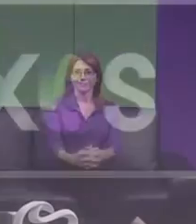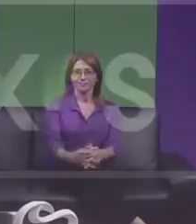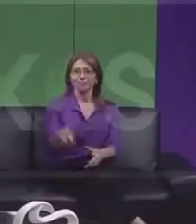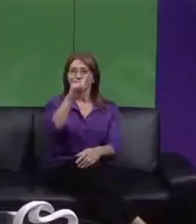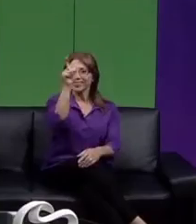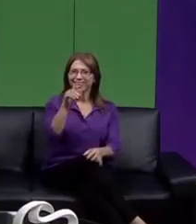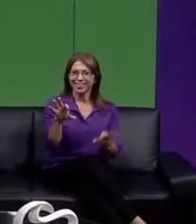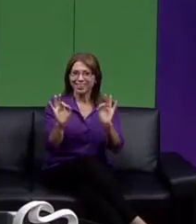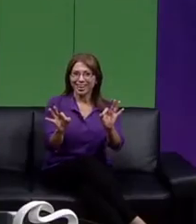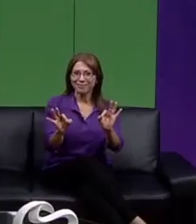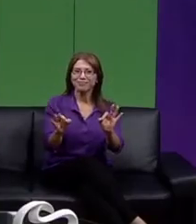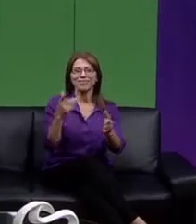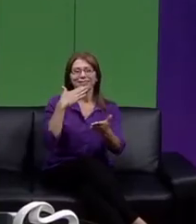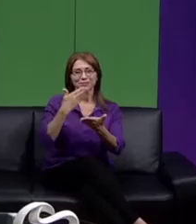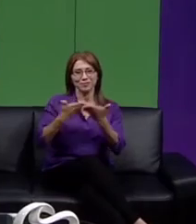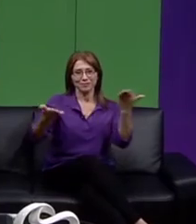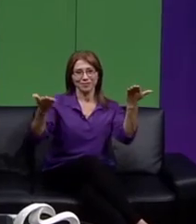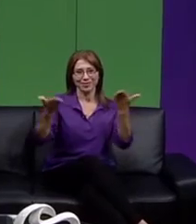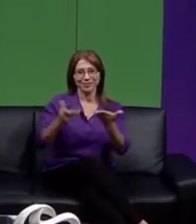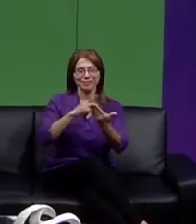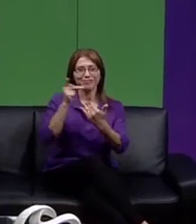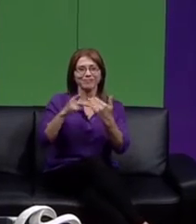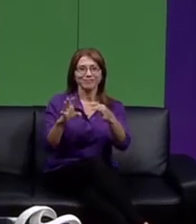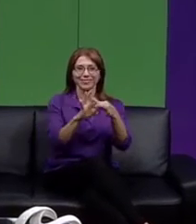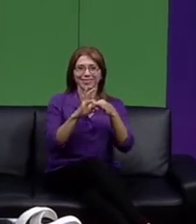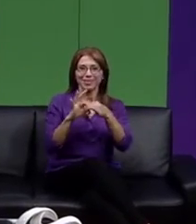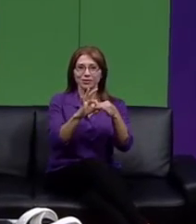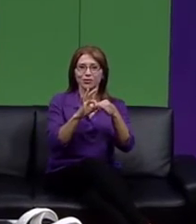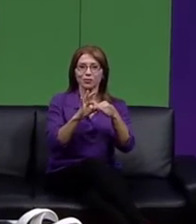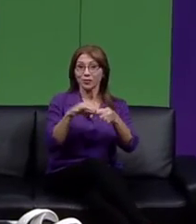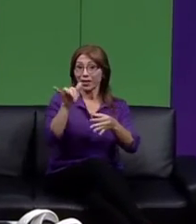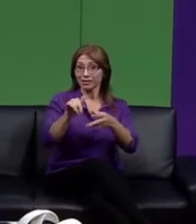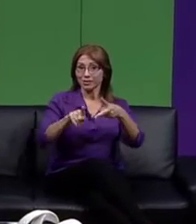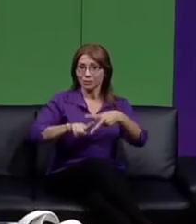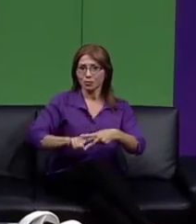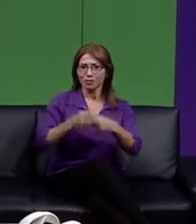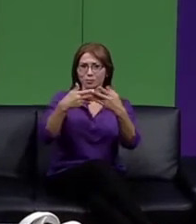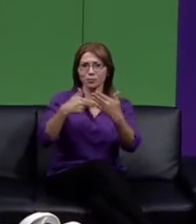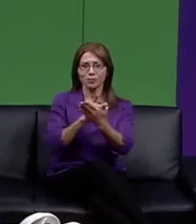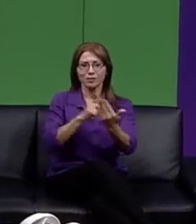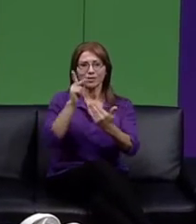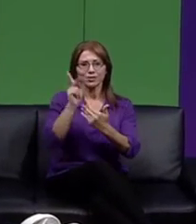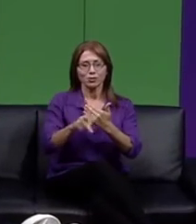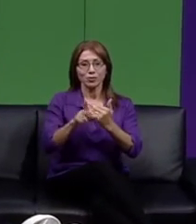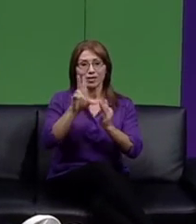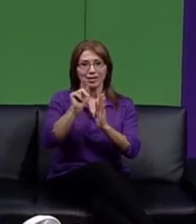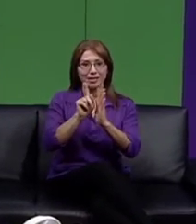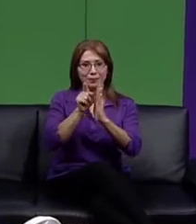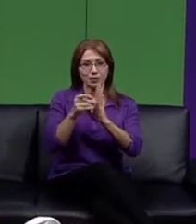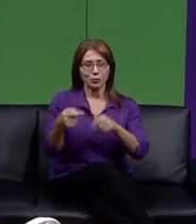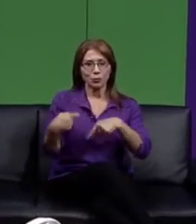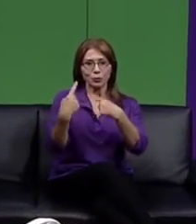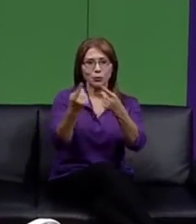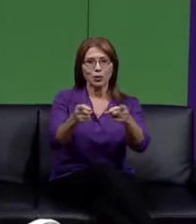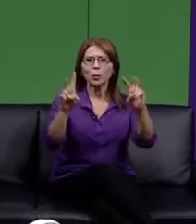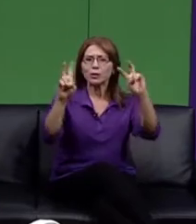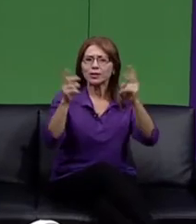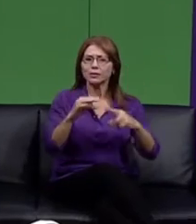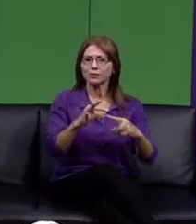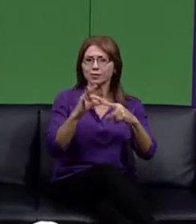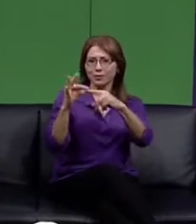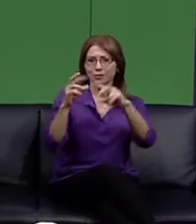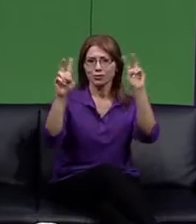¿Qué tal? Le damos la más cordial bienvenida a Nexos. Comenzamos así una nueva edición de media hora de contenidos